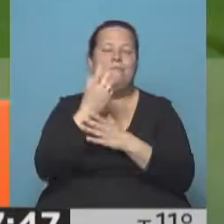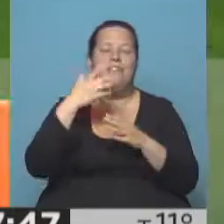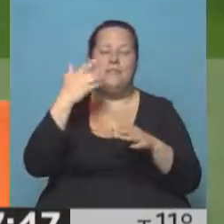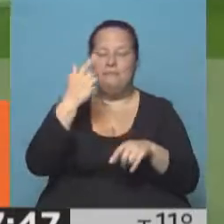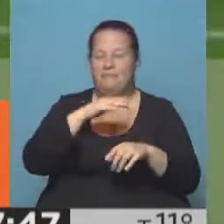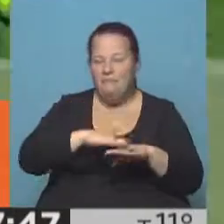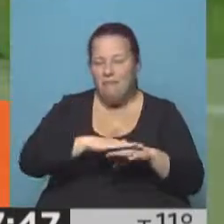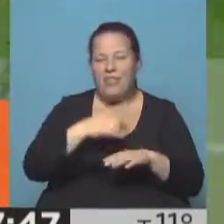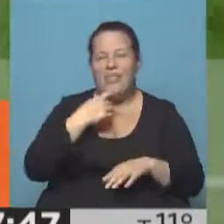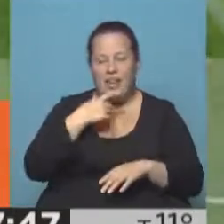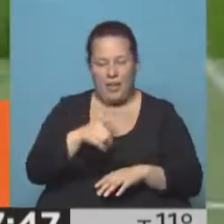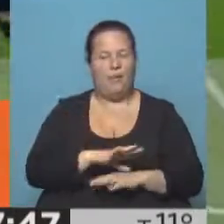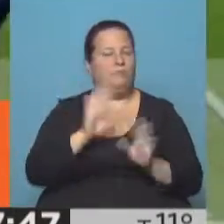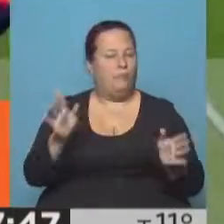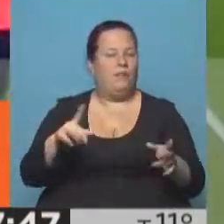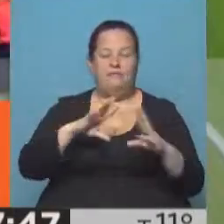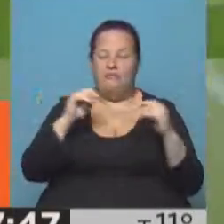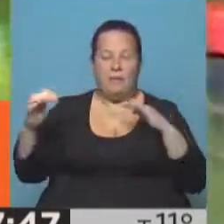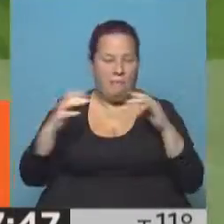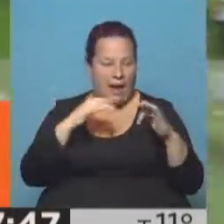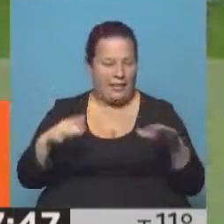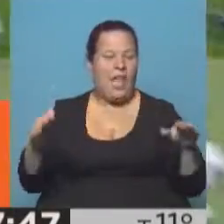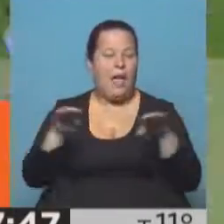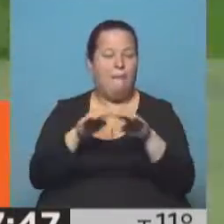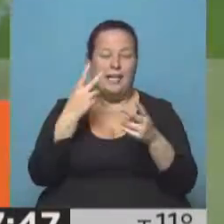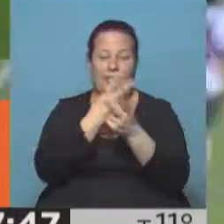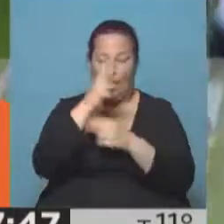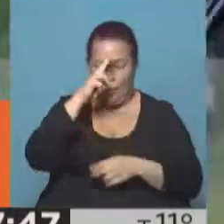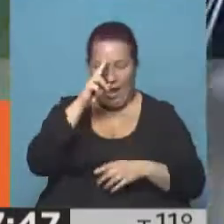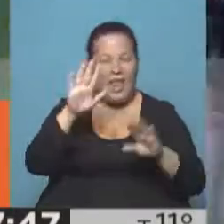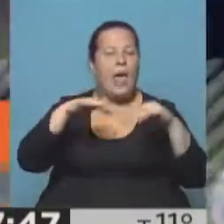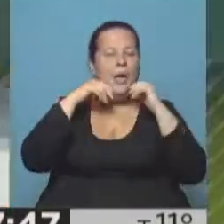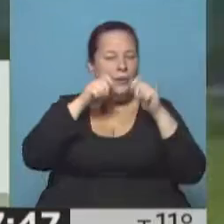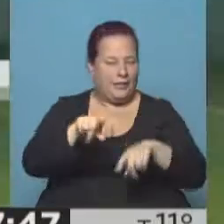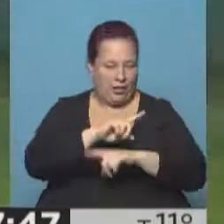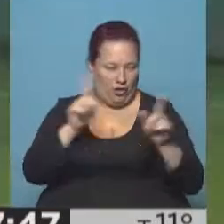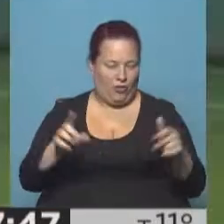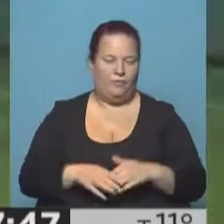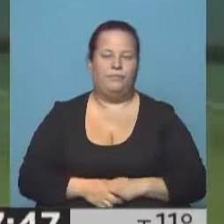las inferiores del conjunto millonario. Así terminó el encuentro entonces, empatado en Varela y sin público visitante.